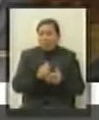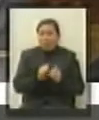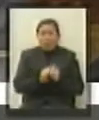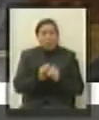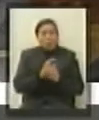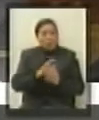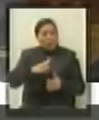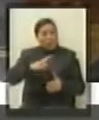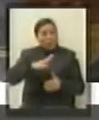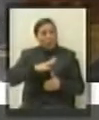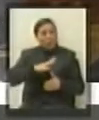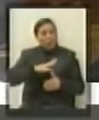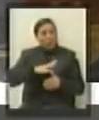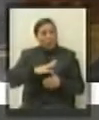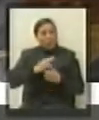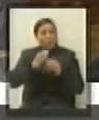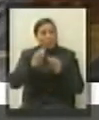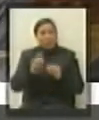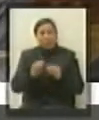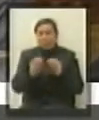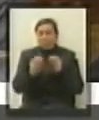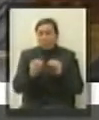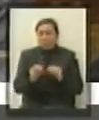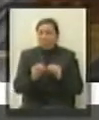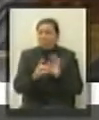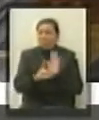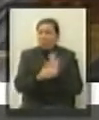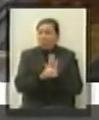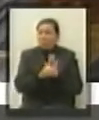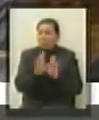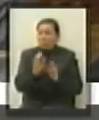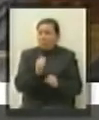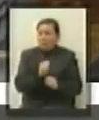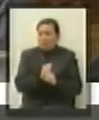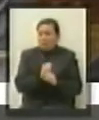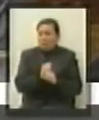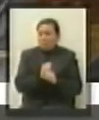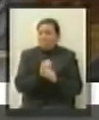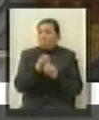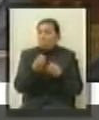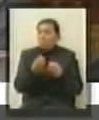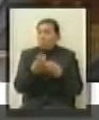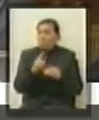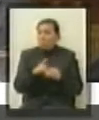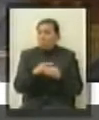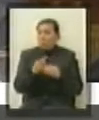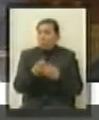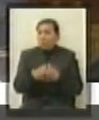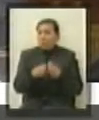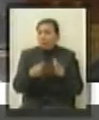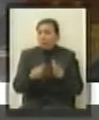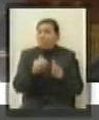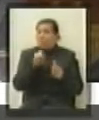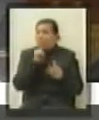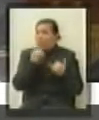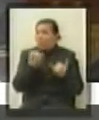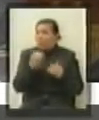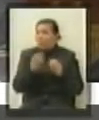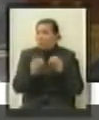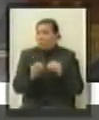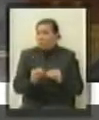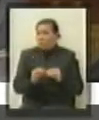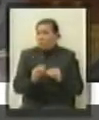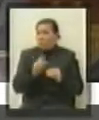toda cortesía pero con firmeza, el cumplimiento de su deber y sus labores. Porque muchas veces uno de los grandes ausentes en estos